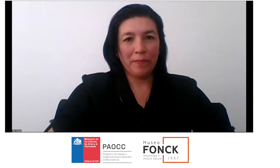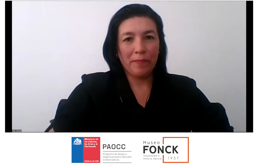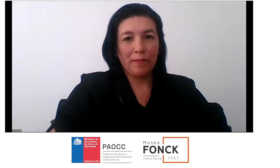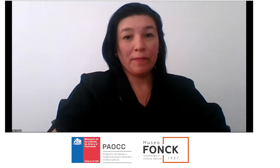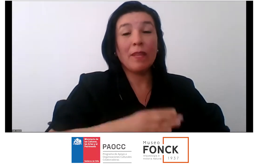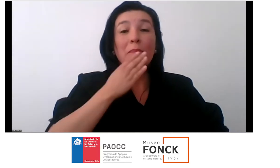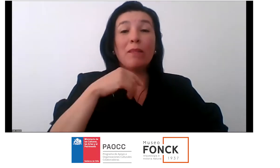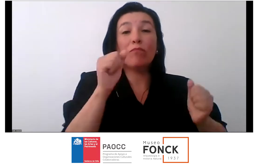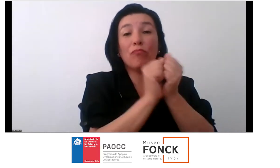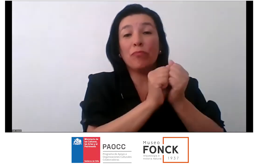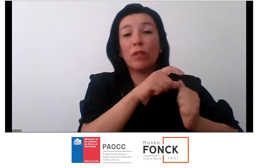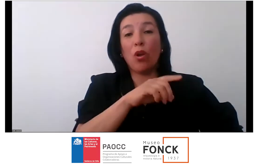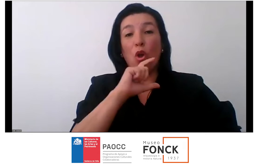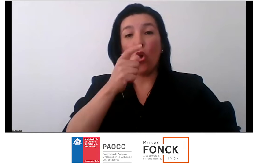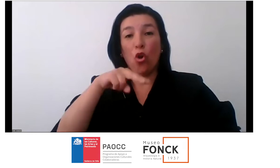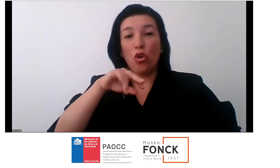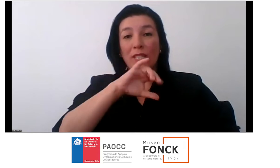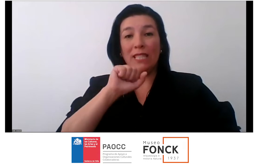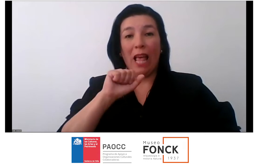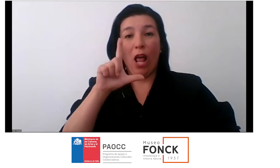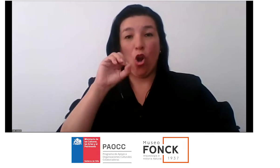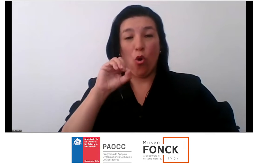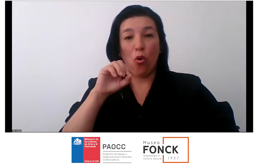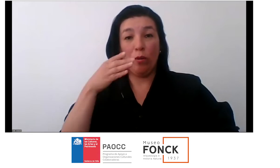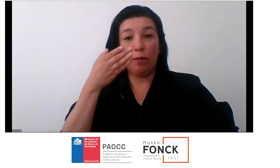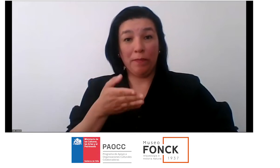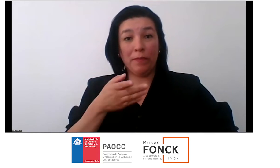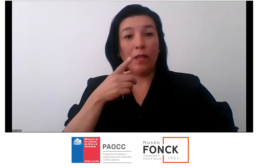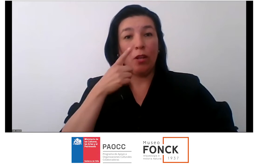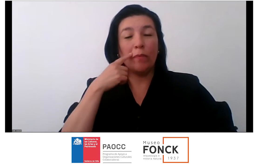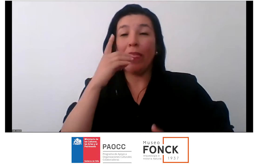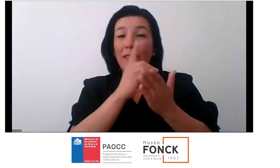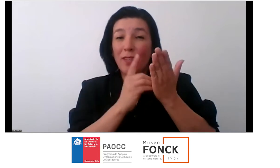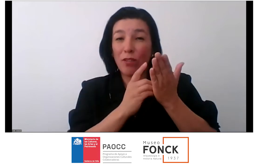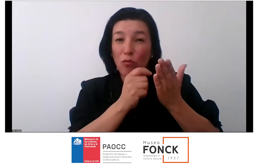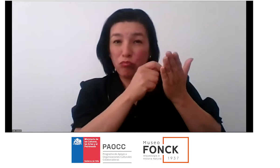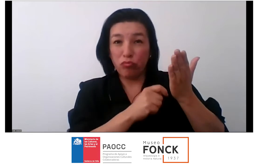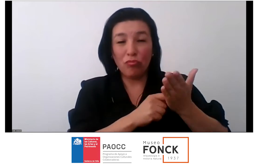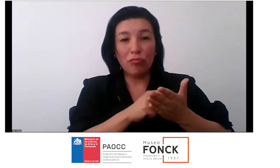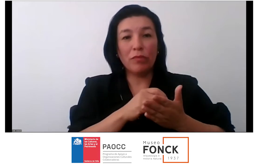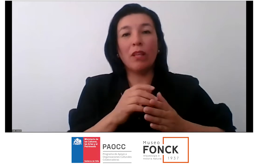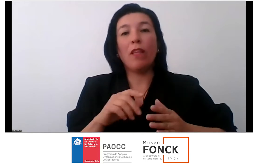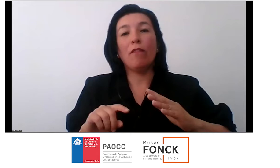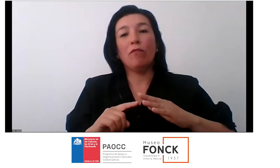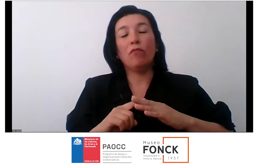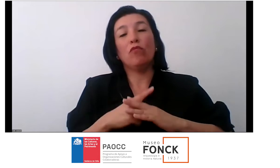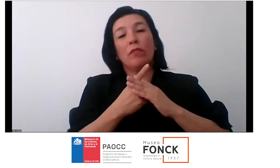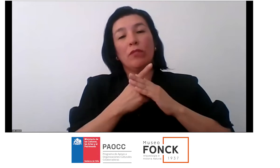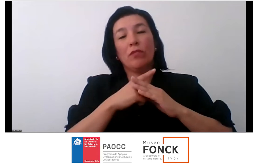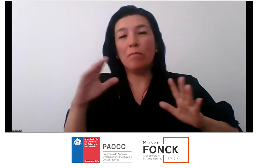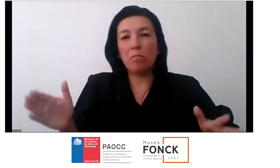También nos acompaña Gonzalo Olivares Díaz. Él es diseñador gráfico, fundador e impulsor